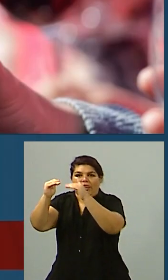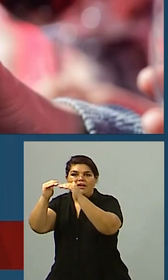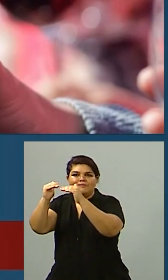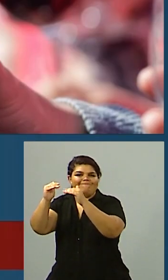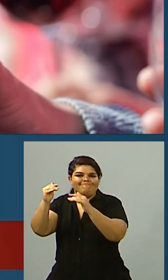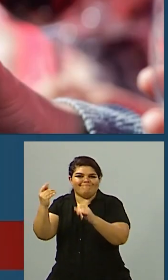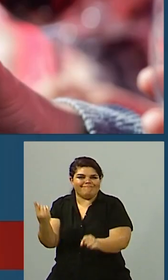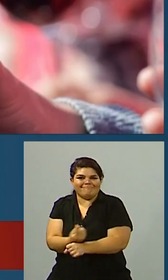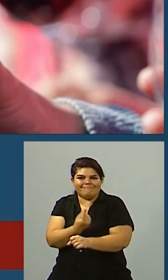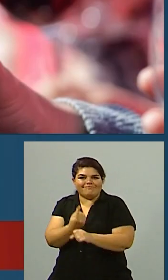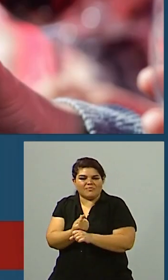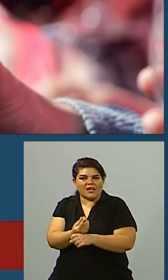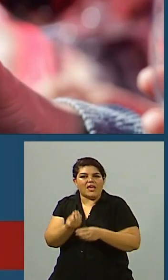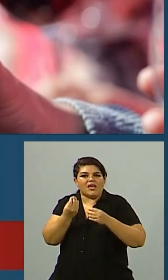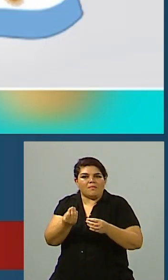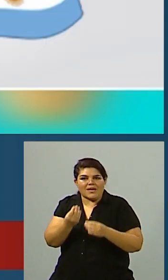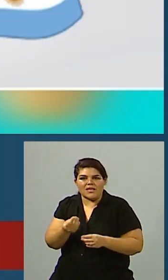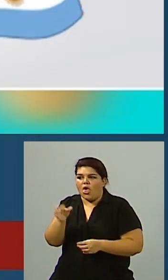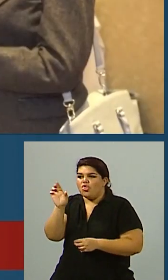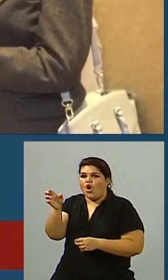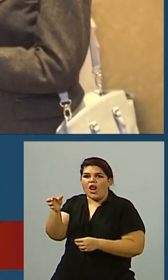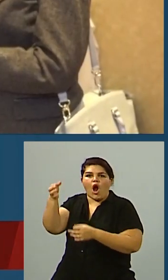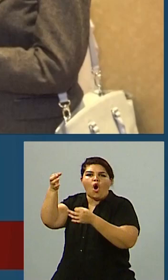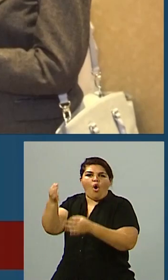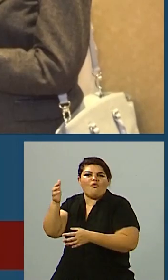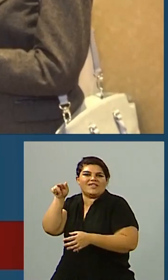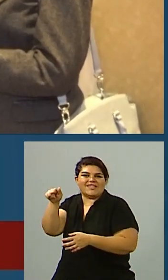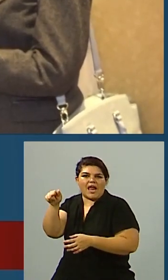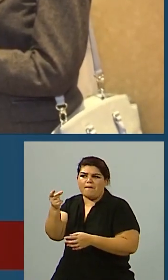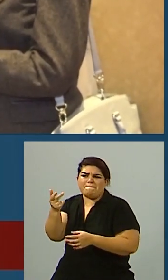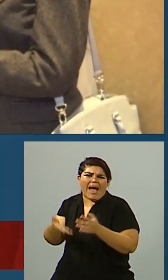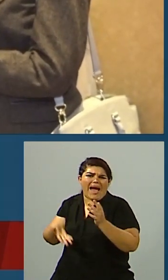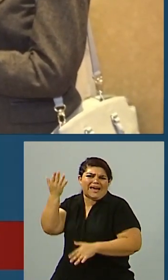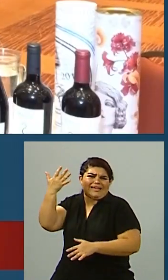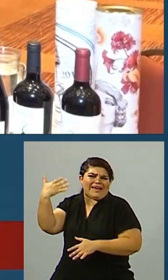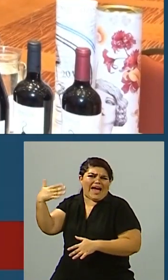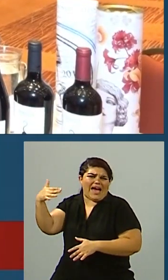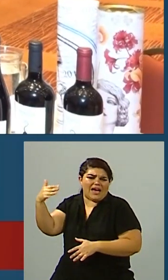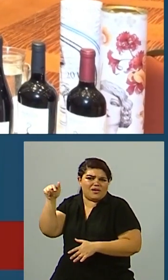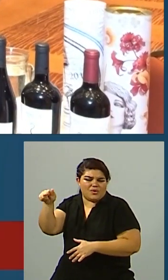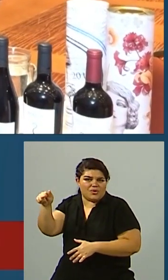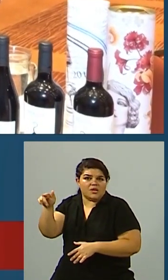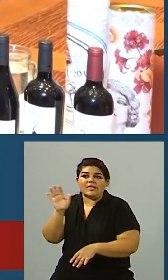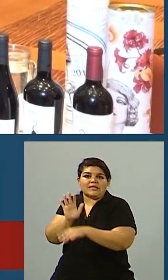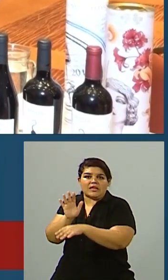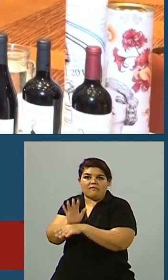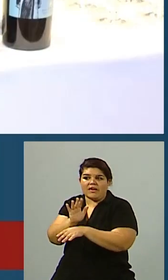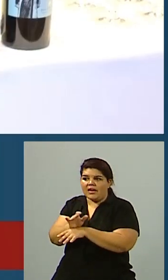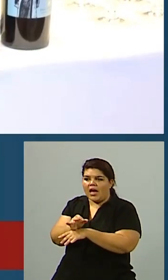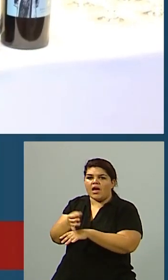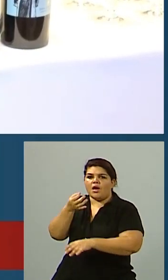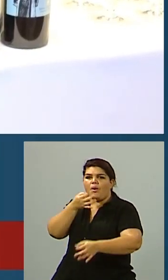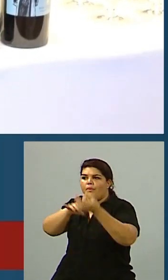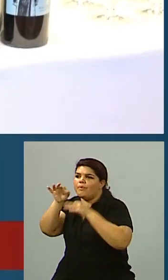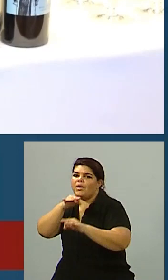un dólar que no ayuda a las importaciones en una actividad que depende en muchos de sus insumos de dicha importación, que es uno de los